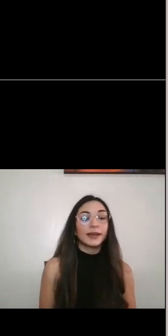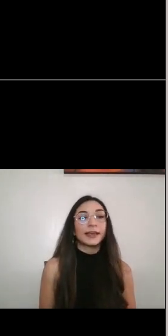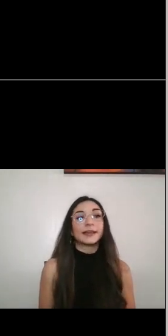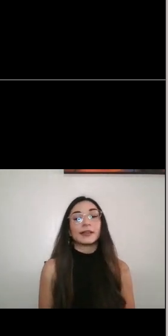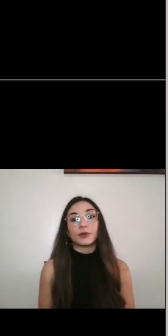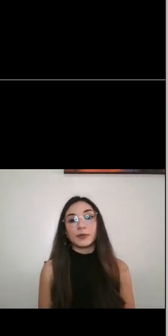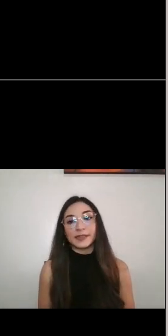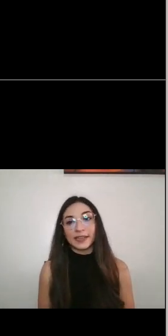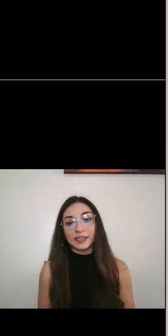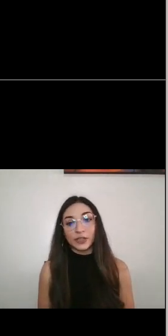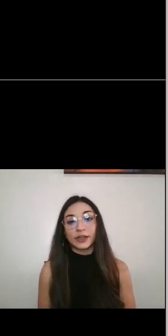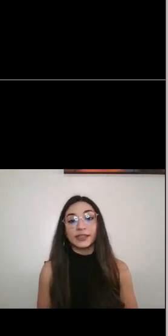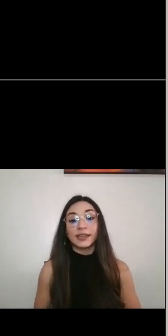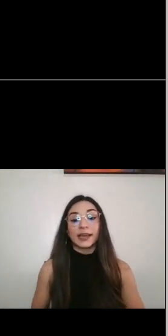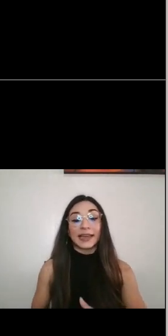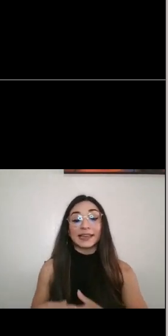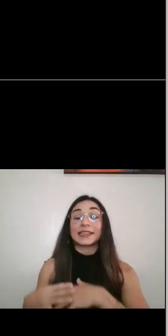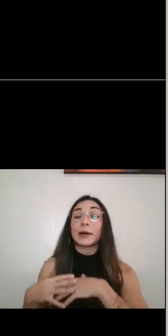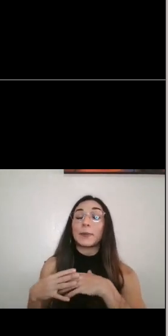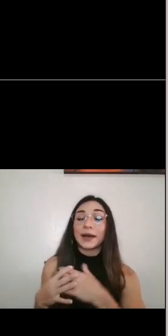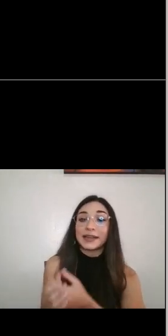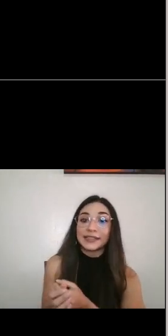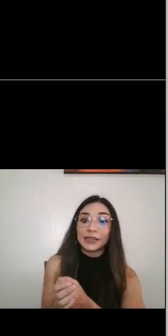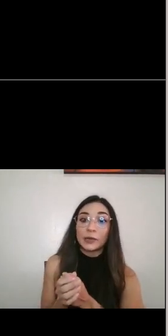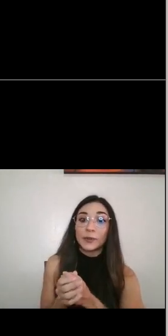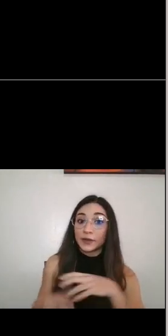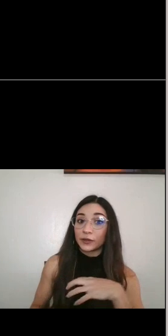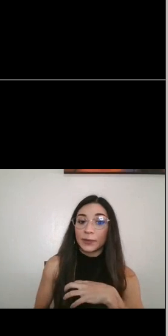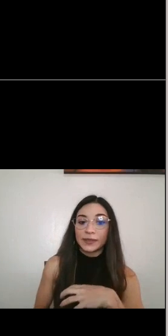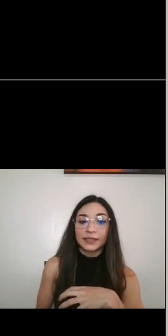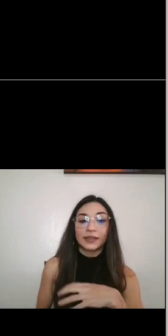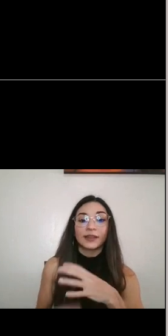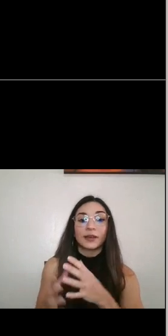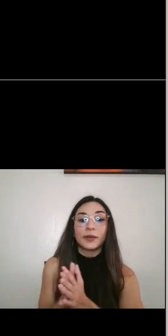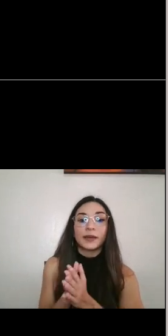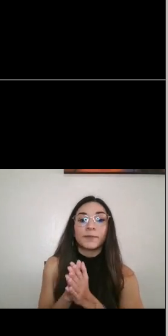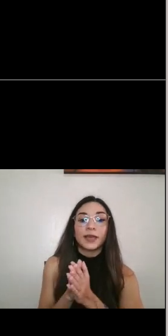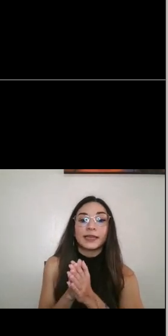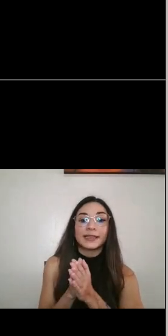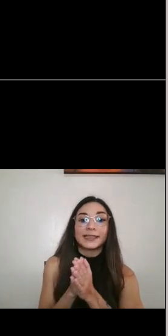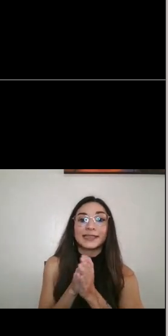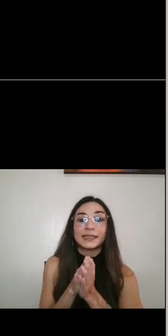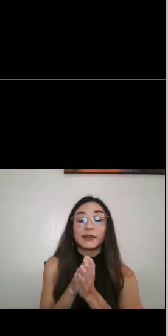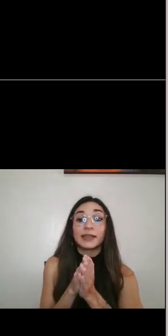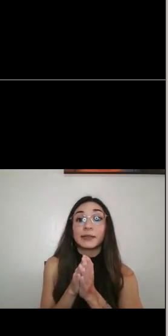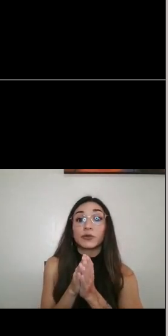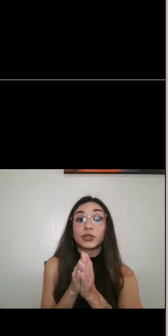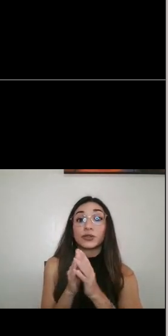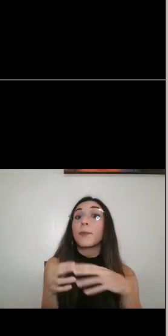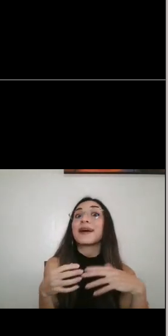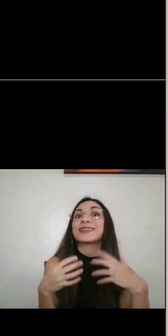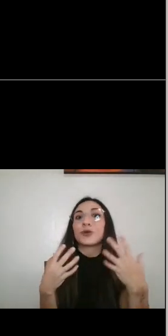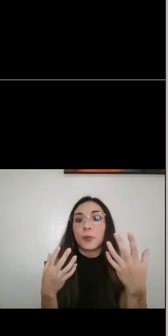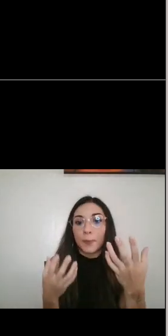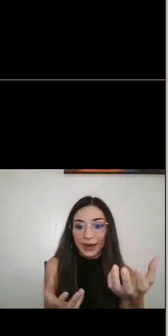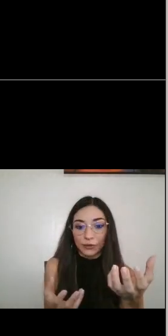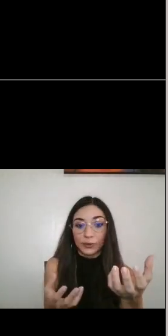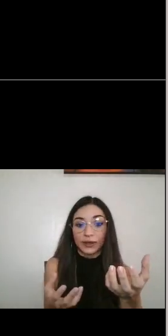también, según investigaciones, es capaz el bebito en la pancita de también ser sensible a estímulos que son